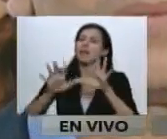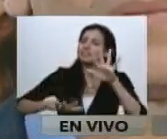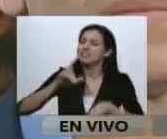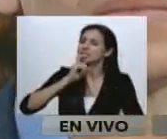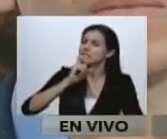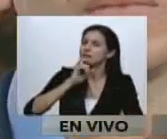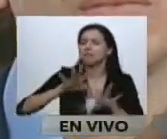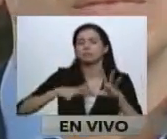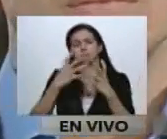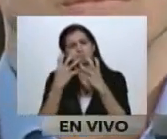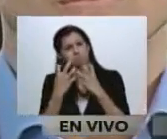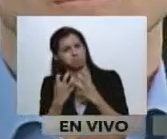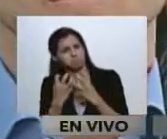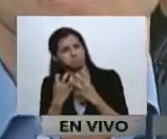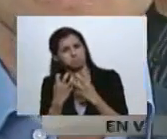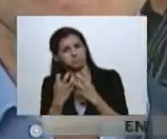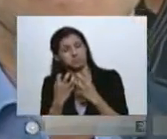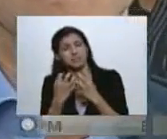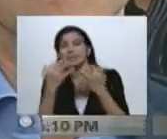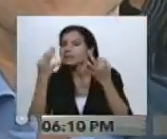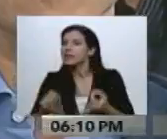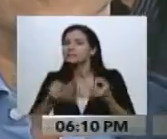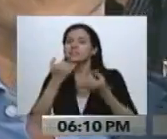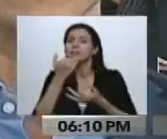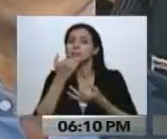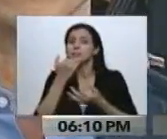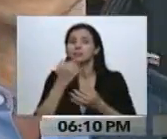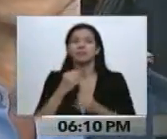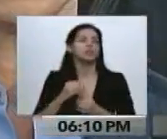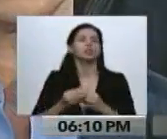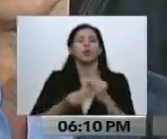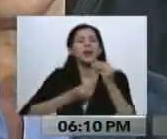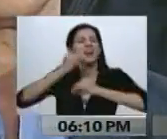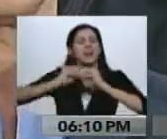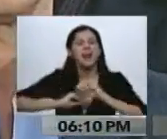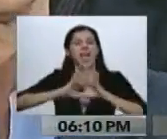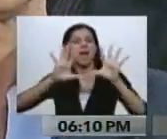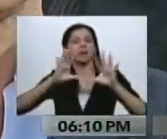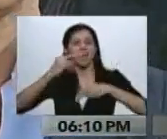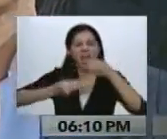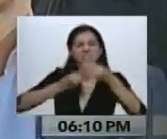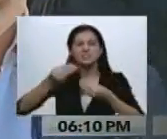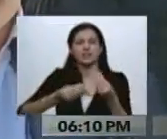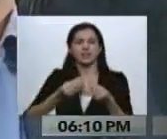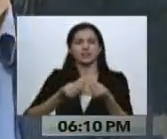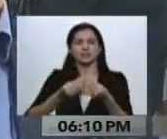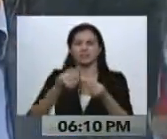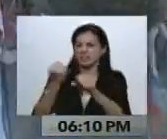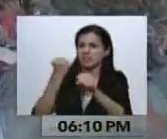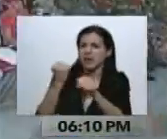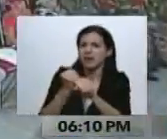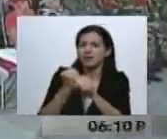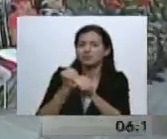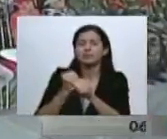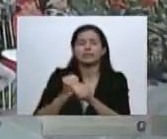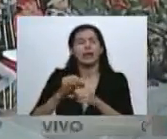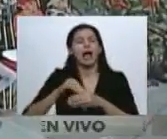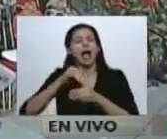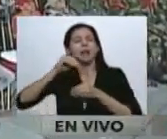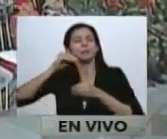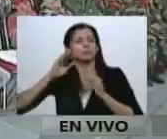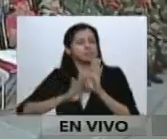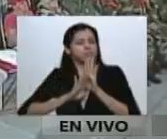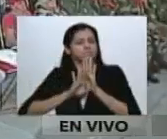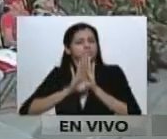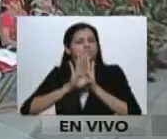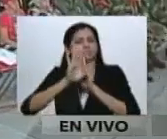tristes, pero la mayoría de las veces fueron días de crear, de construir y de cultivar el alma.